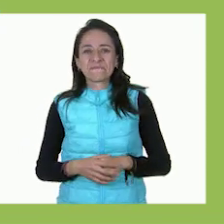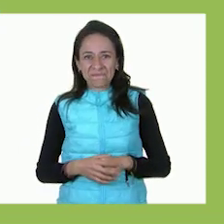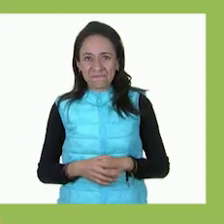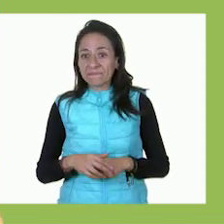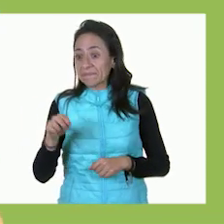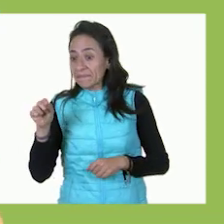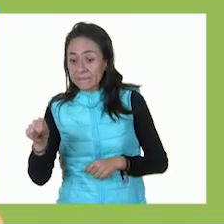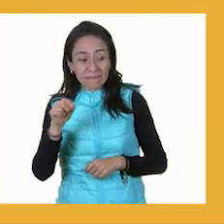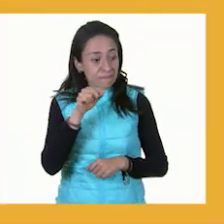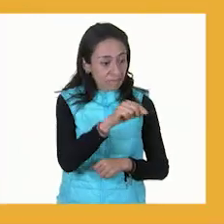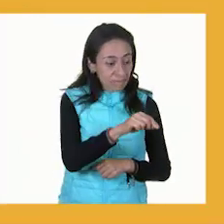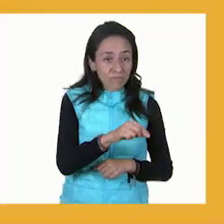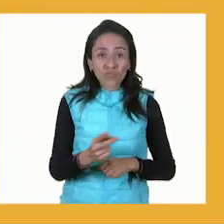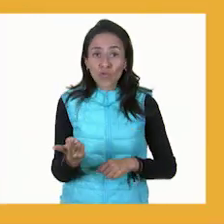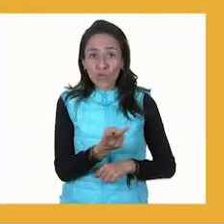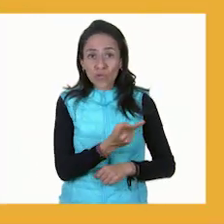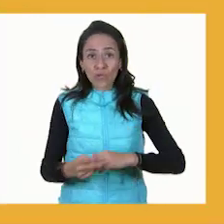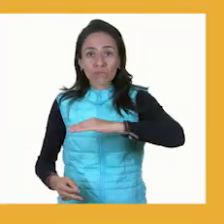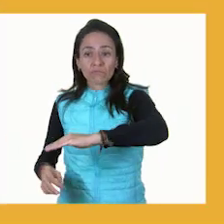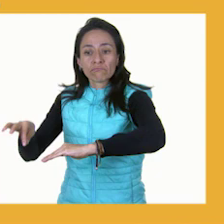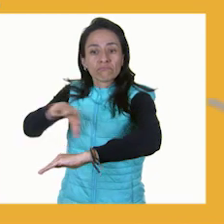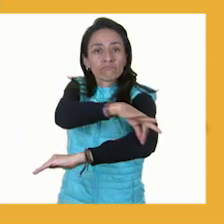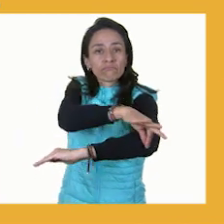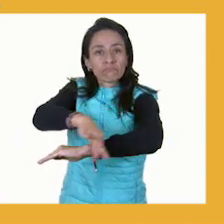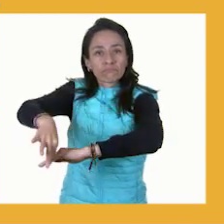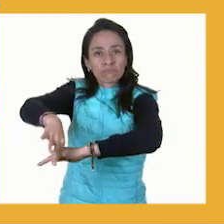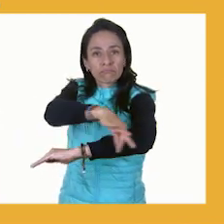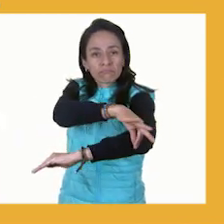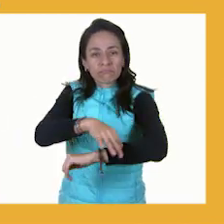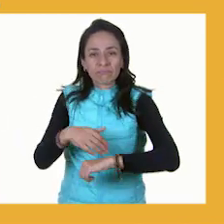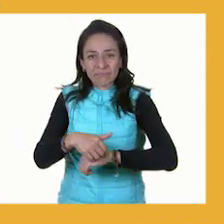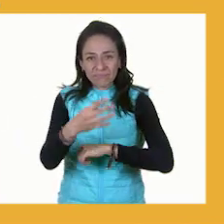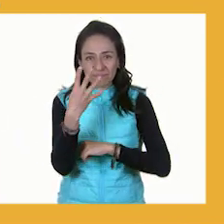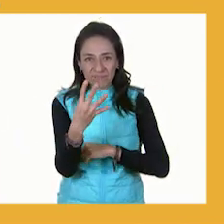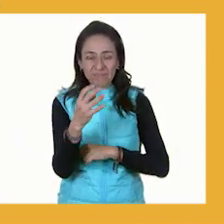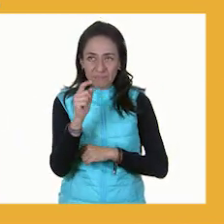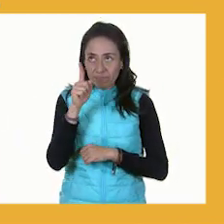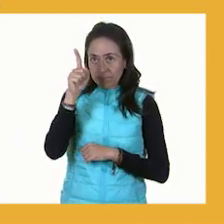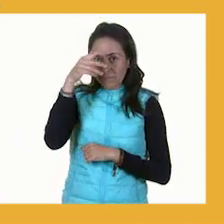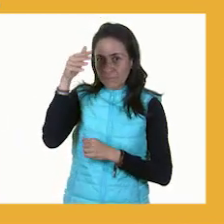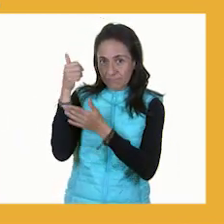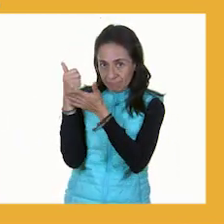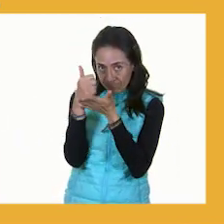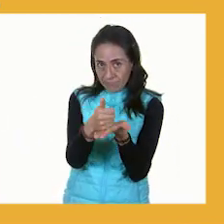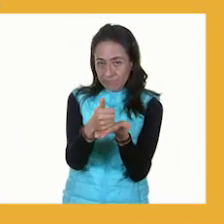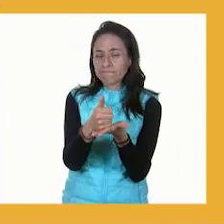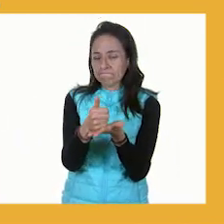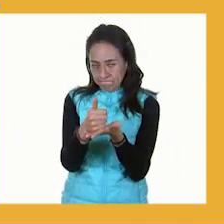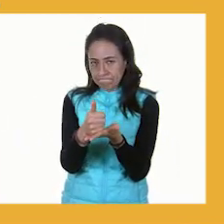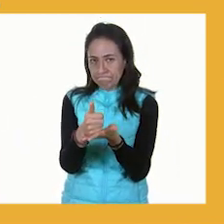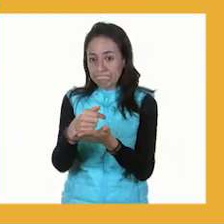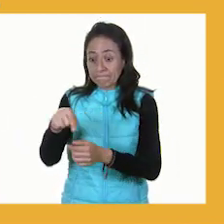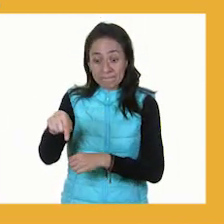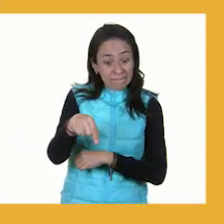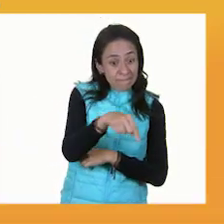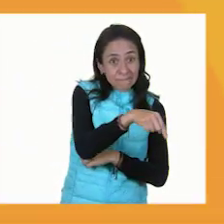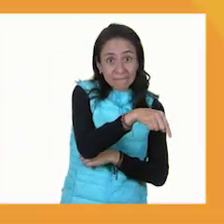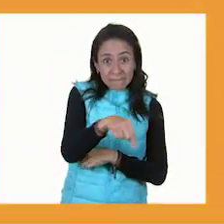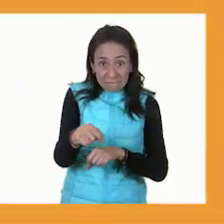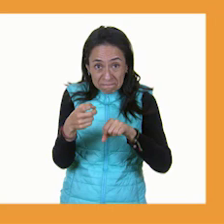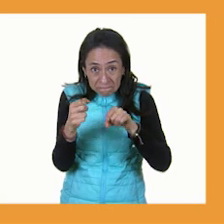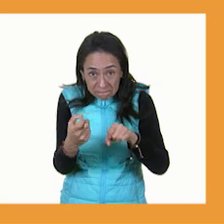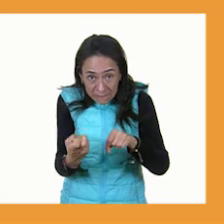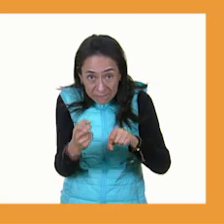horizontal entre los dos puntos. 4. Con ayuda de un adulto, corta sobre la línea horizontal que